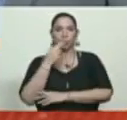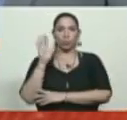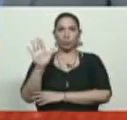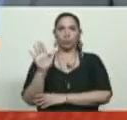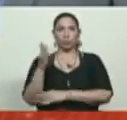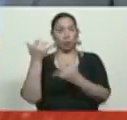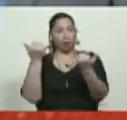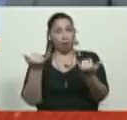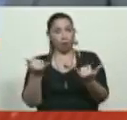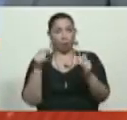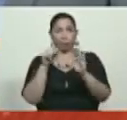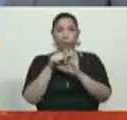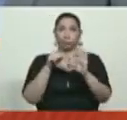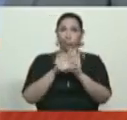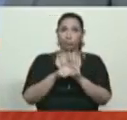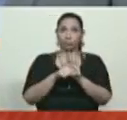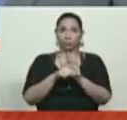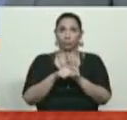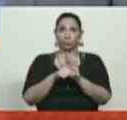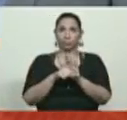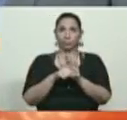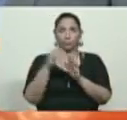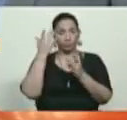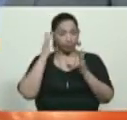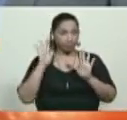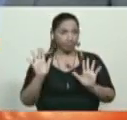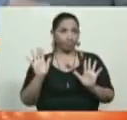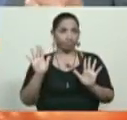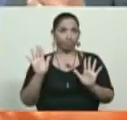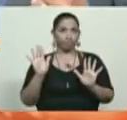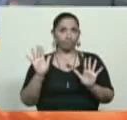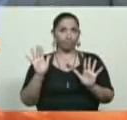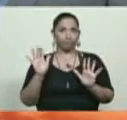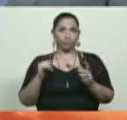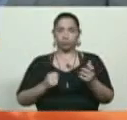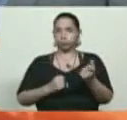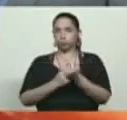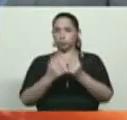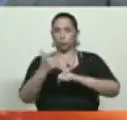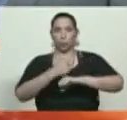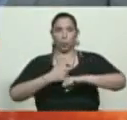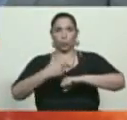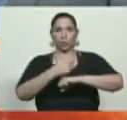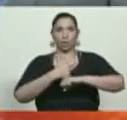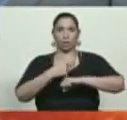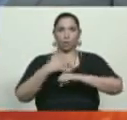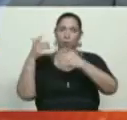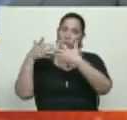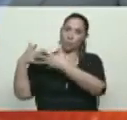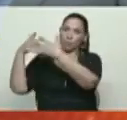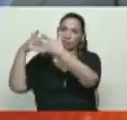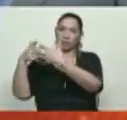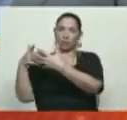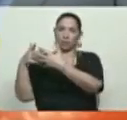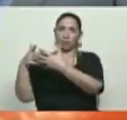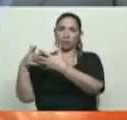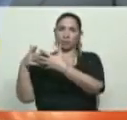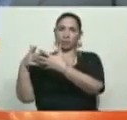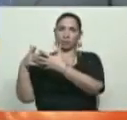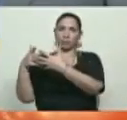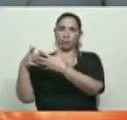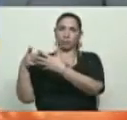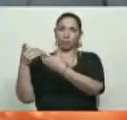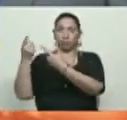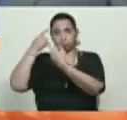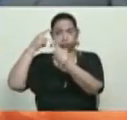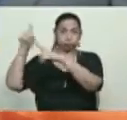Ahora, las condiciones que ha pretendido imponer el gobierno norteamericanos de manera unilateral